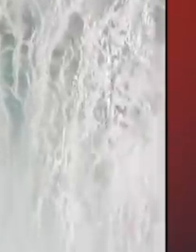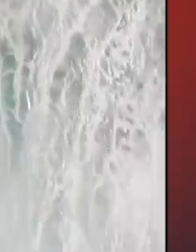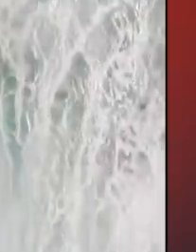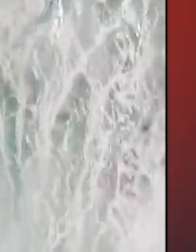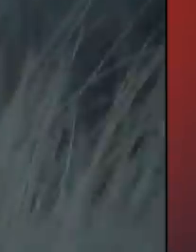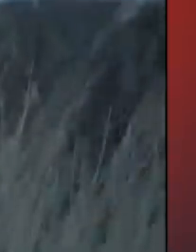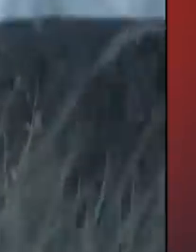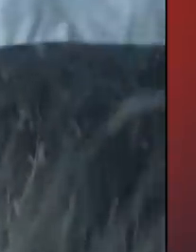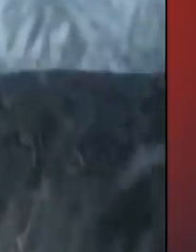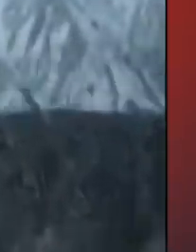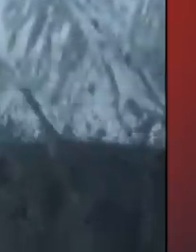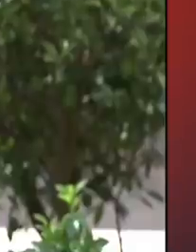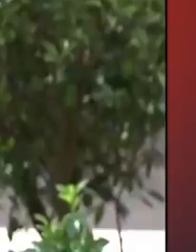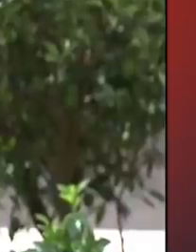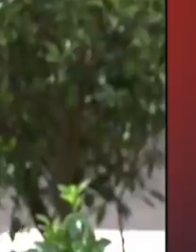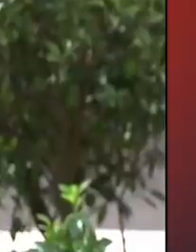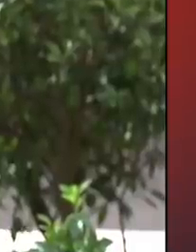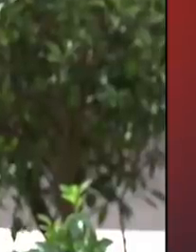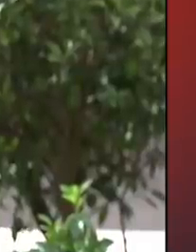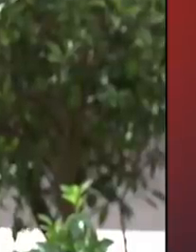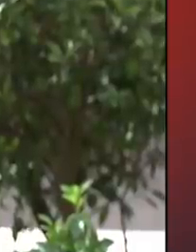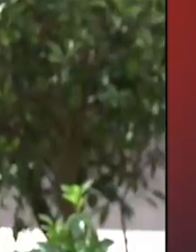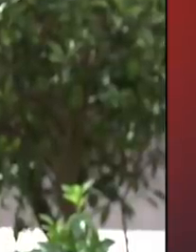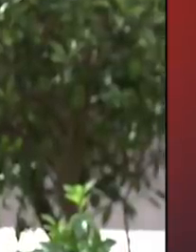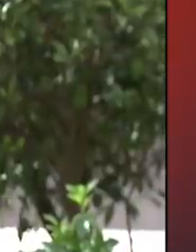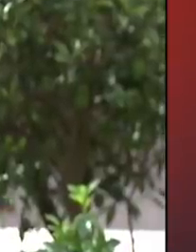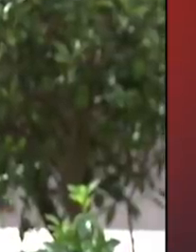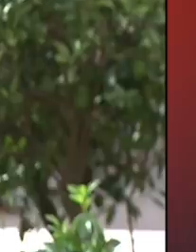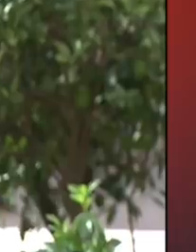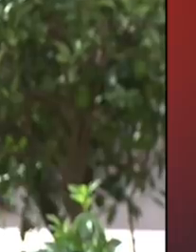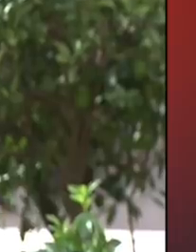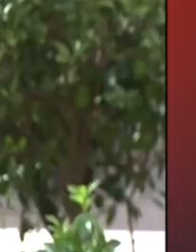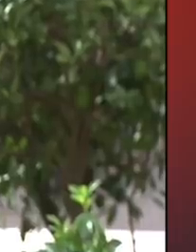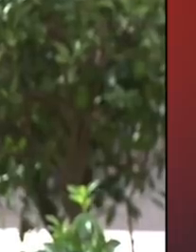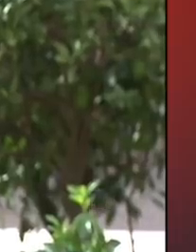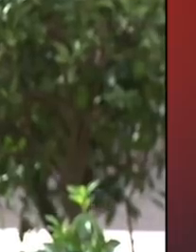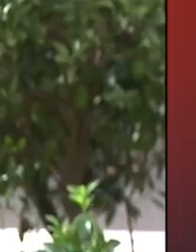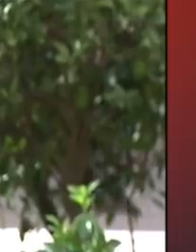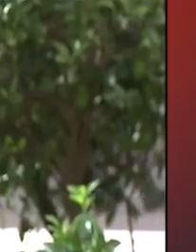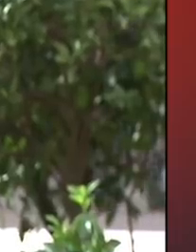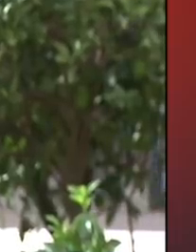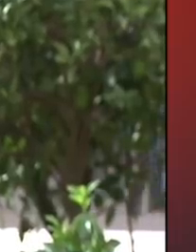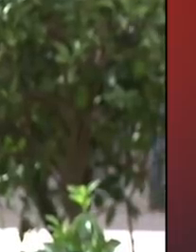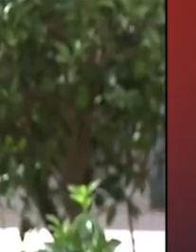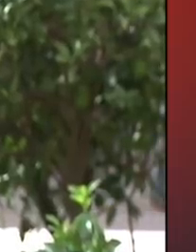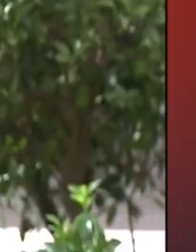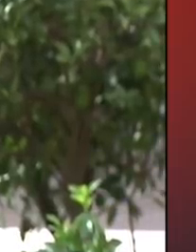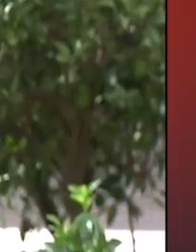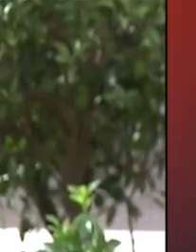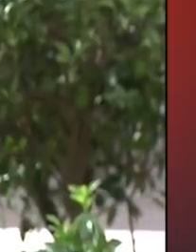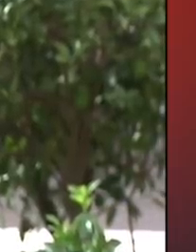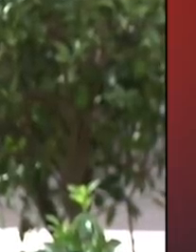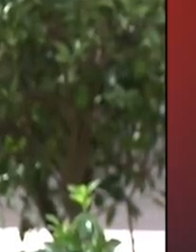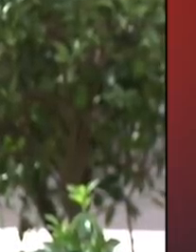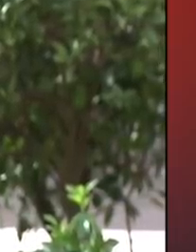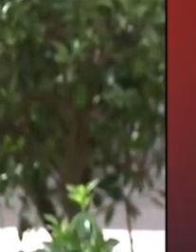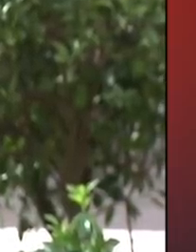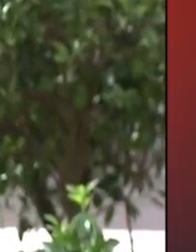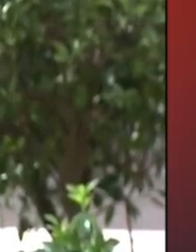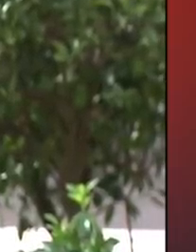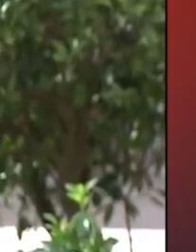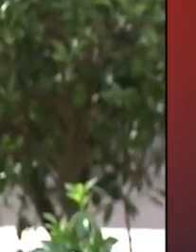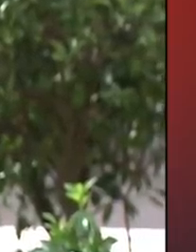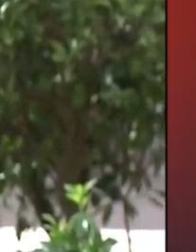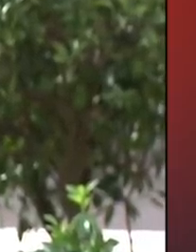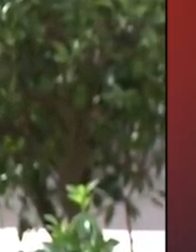ministro de Salud, Jaime Mañalich, y vienen novedades, nuevas medidas. Se amplía la cuarentena para algunas comunas y para otras